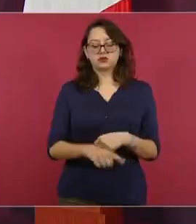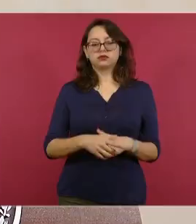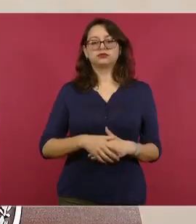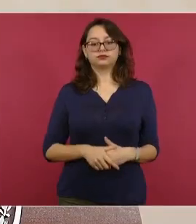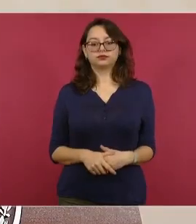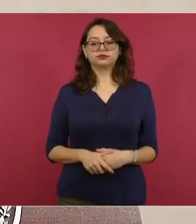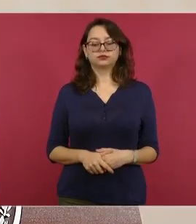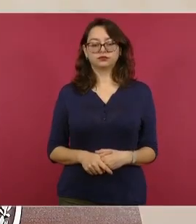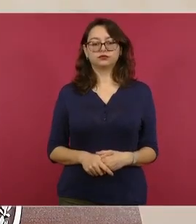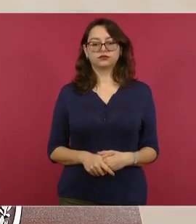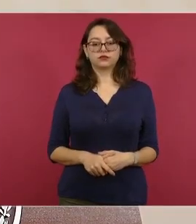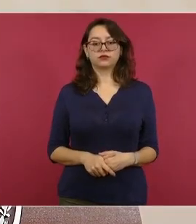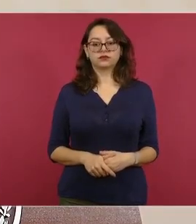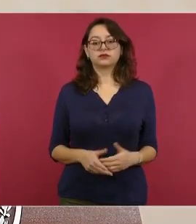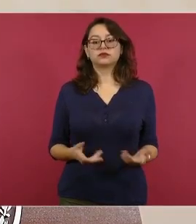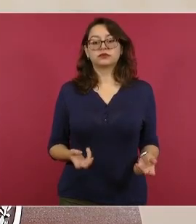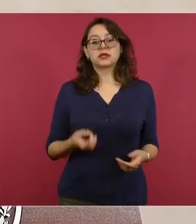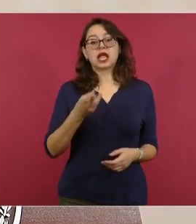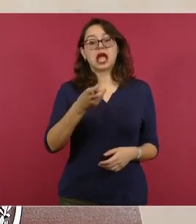ayer.